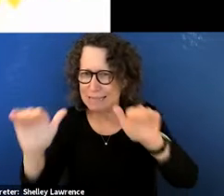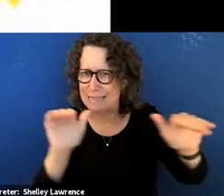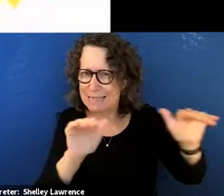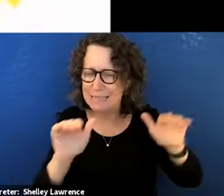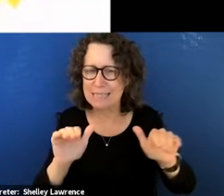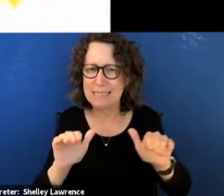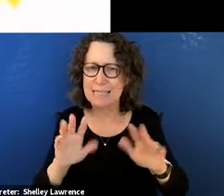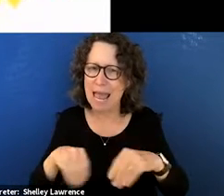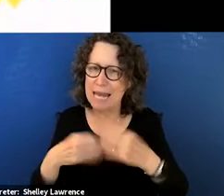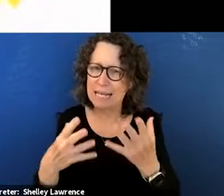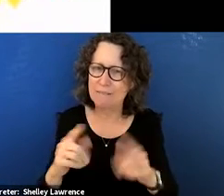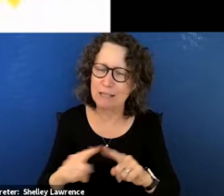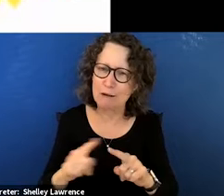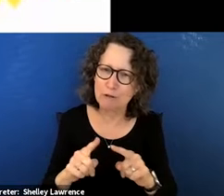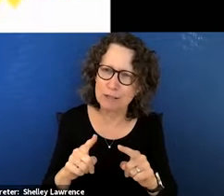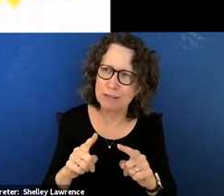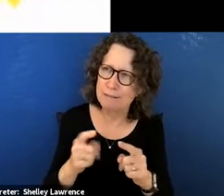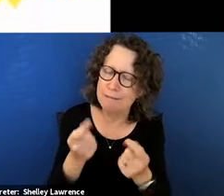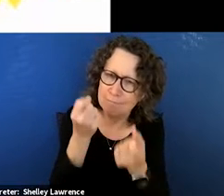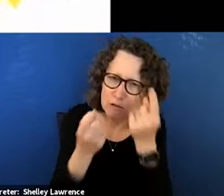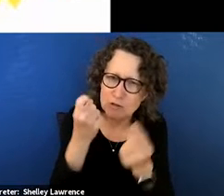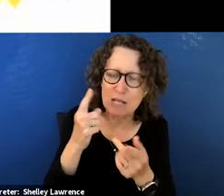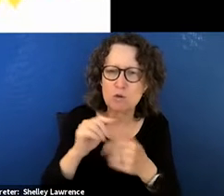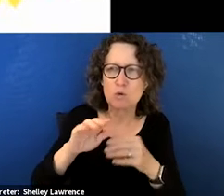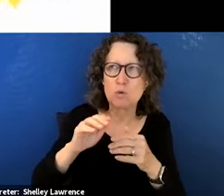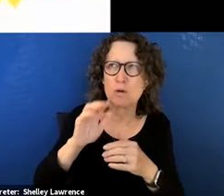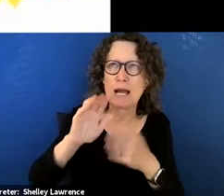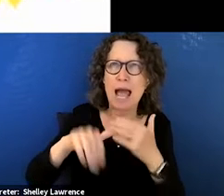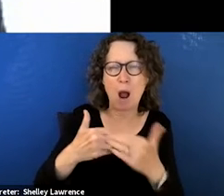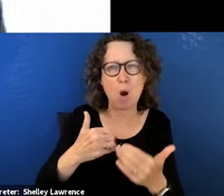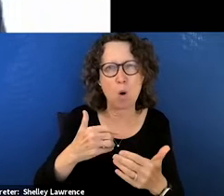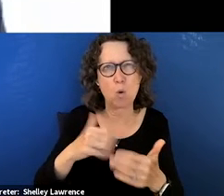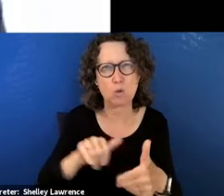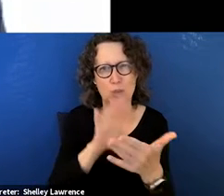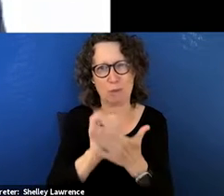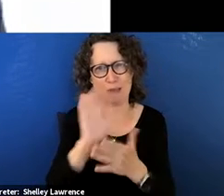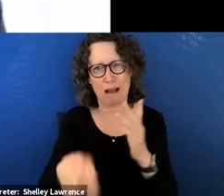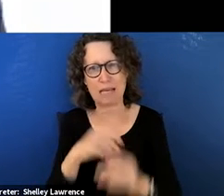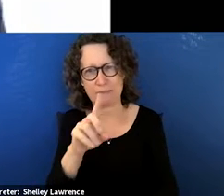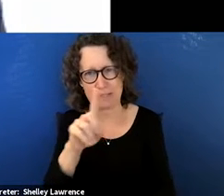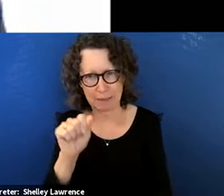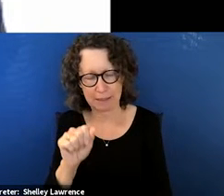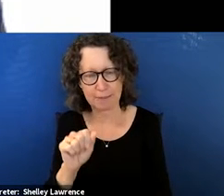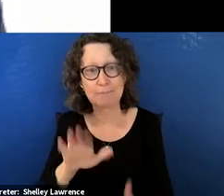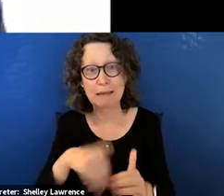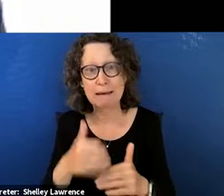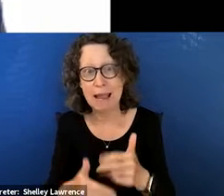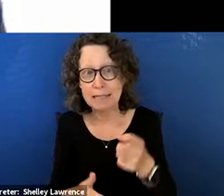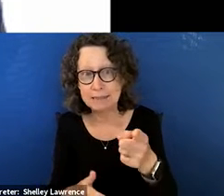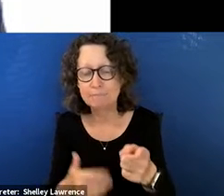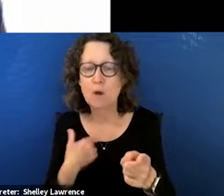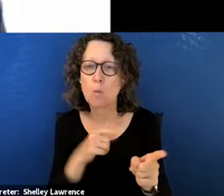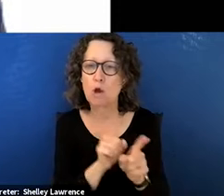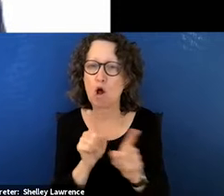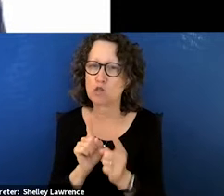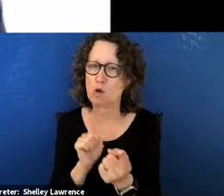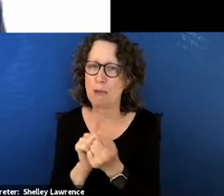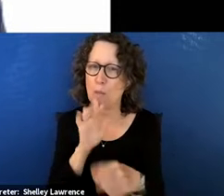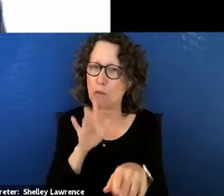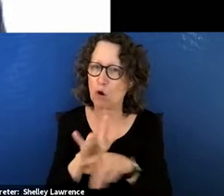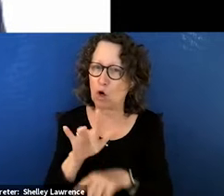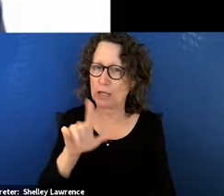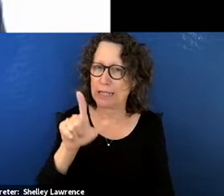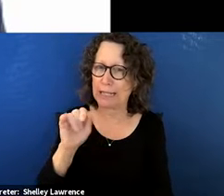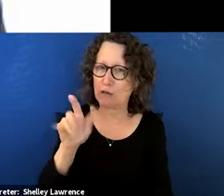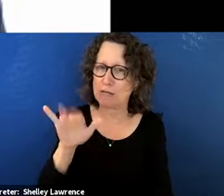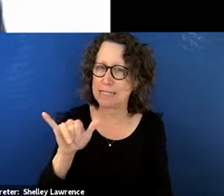y reiterando las necesidades y los obstáculos y signos de la dislexia. Este mes